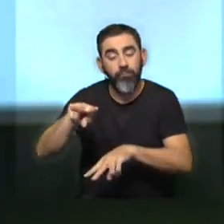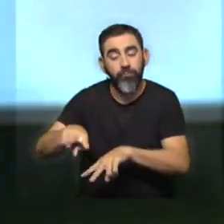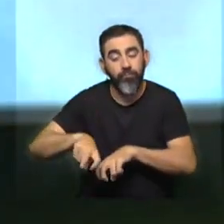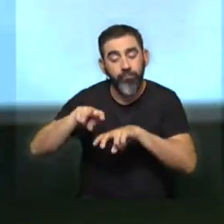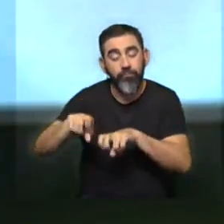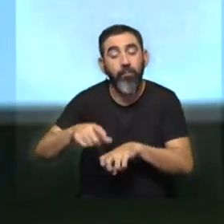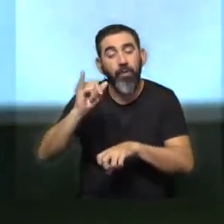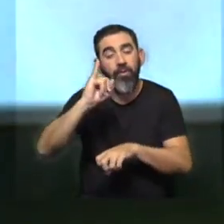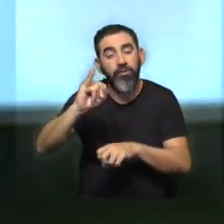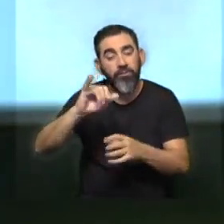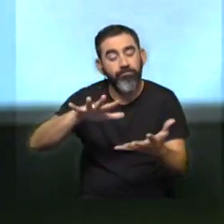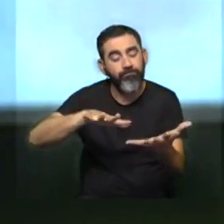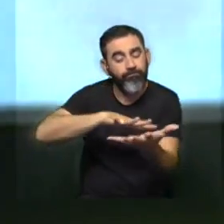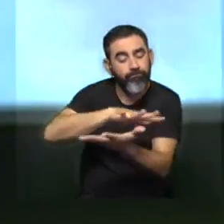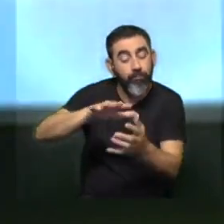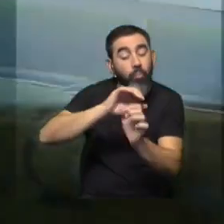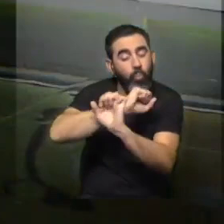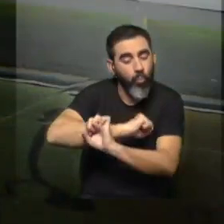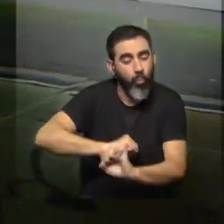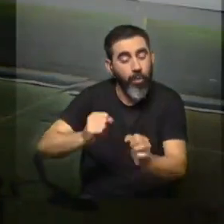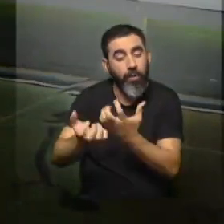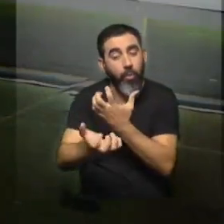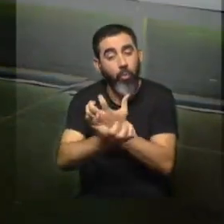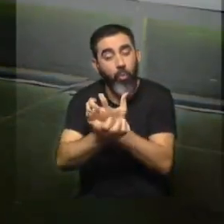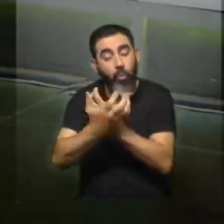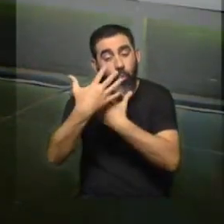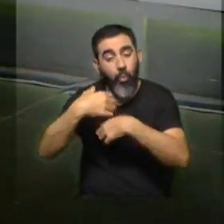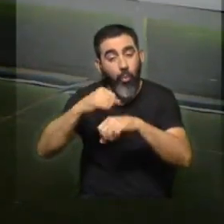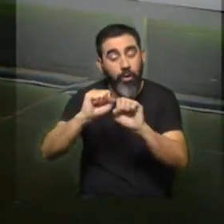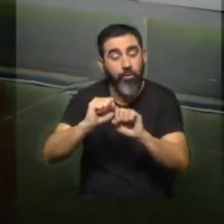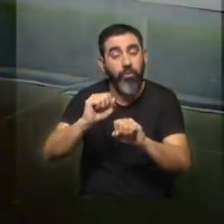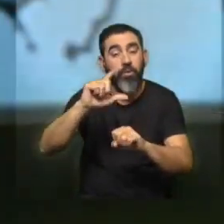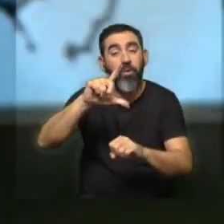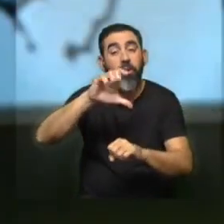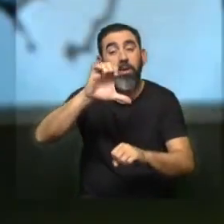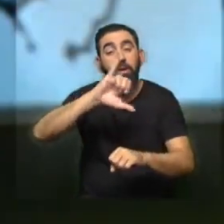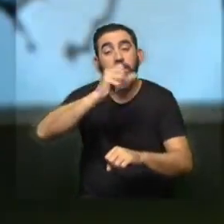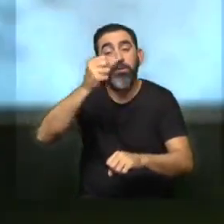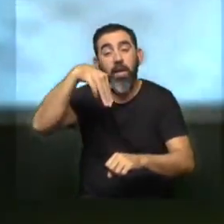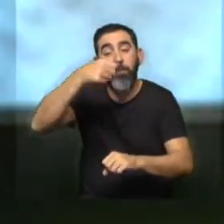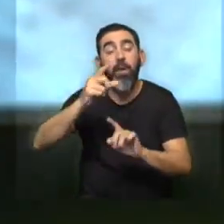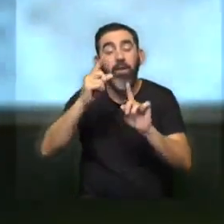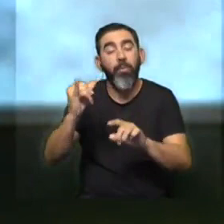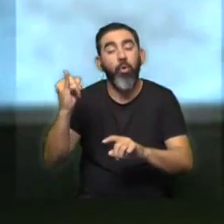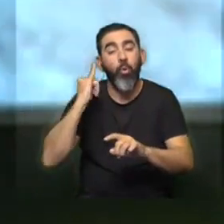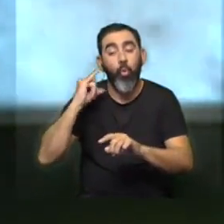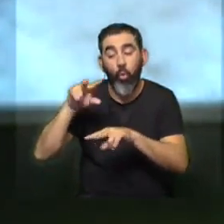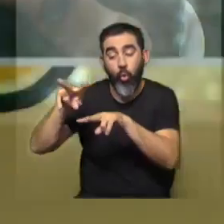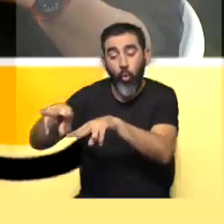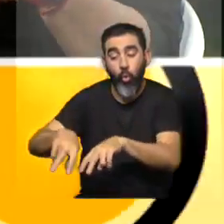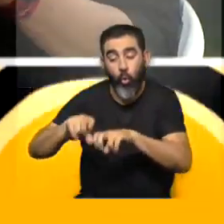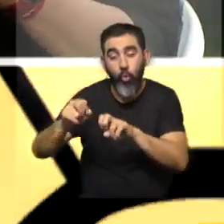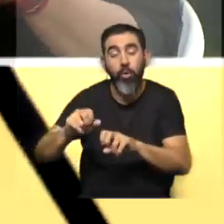sistematiza referencias donde podrían haber aparecido huesos. También Antonio Lezama excavó uno en Colonia, un bichadero, que también